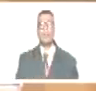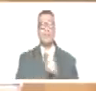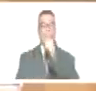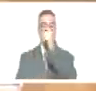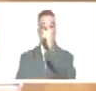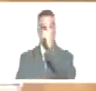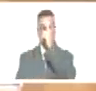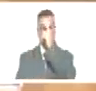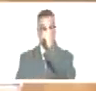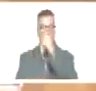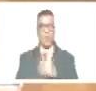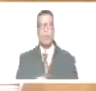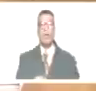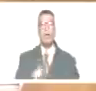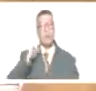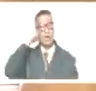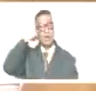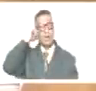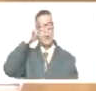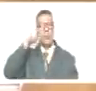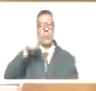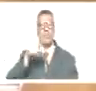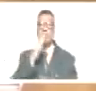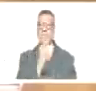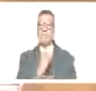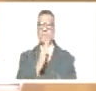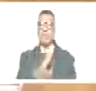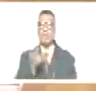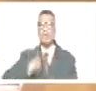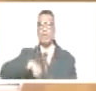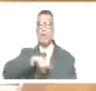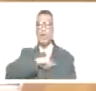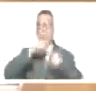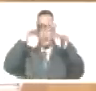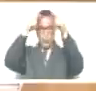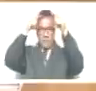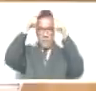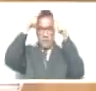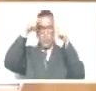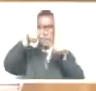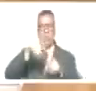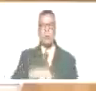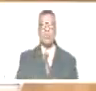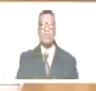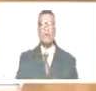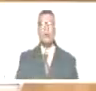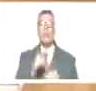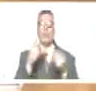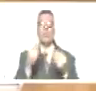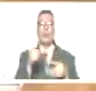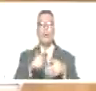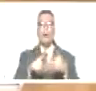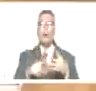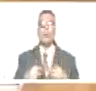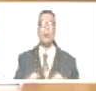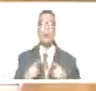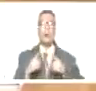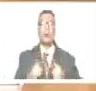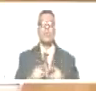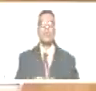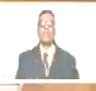Debemos recordar siempre a nuestro comandante Hugo Chávez en cuántas ocasiones nos